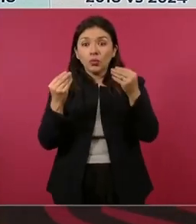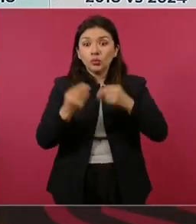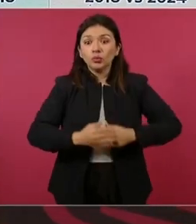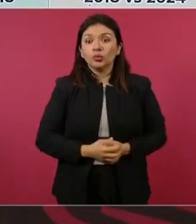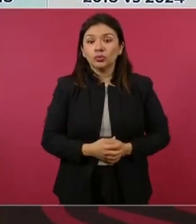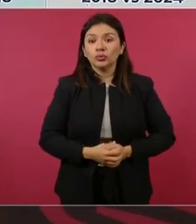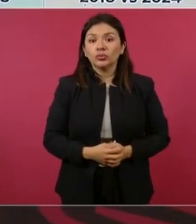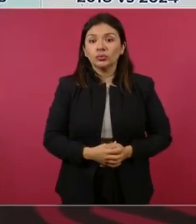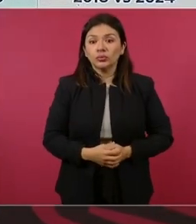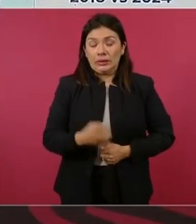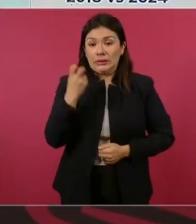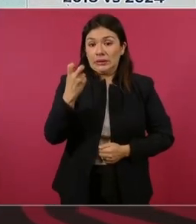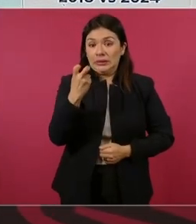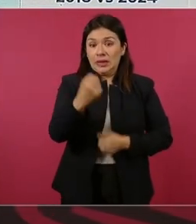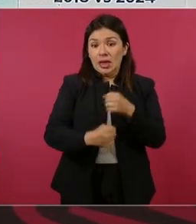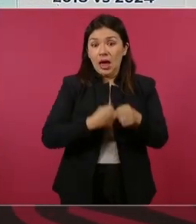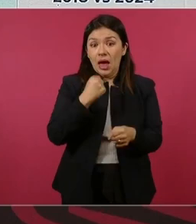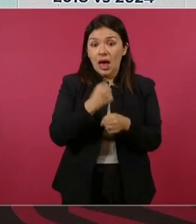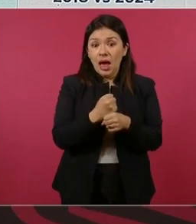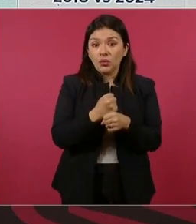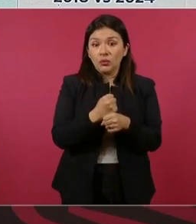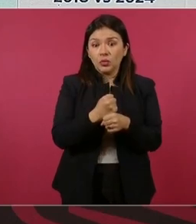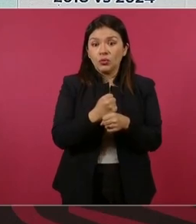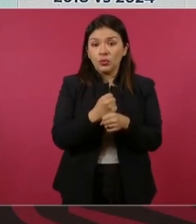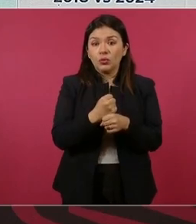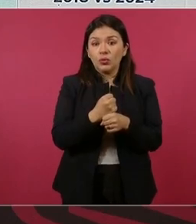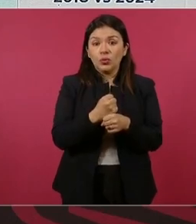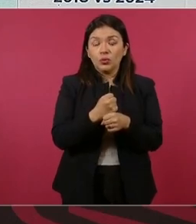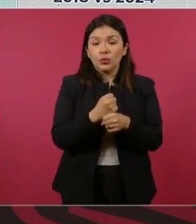Aquí es el año de